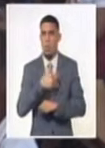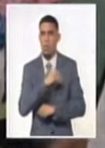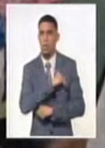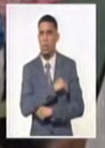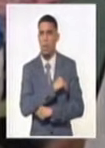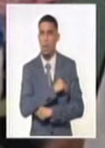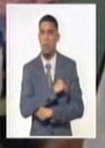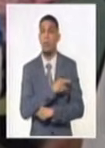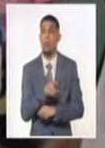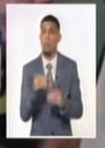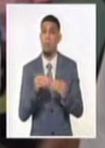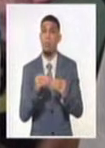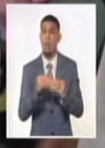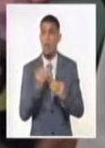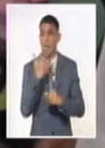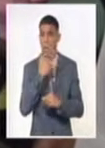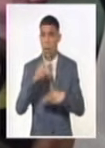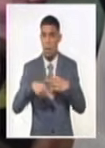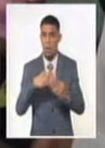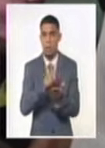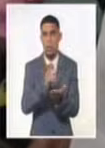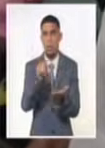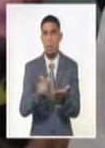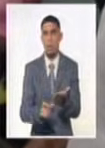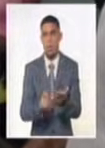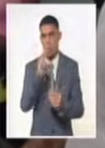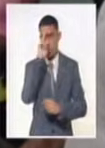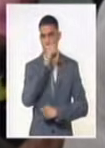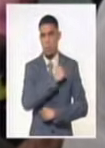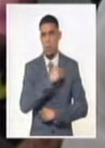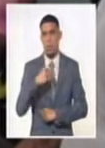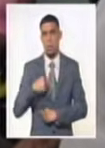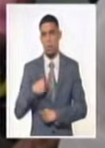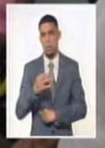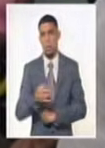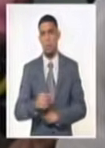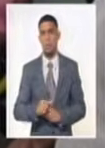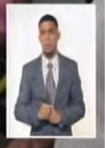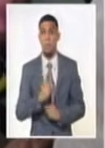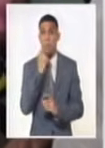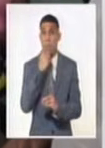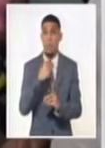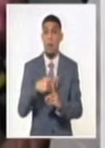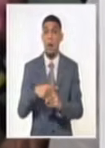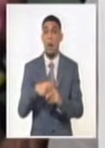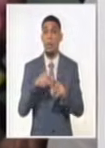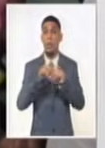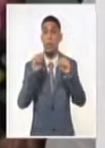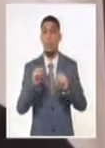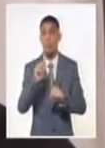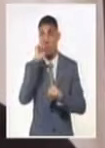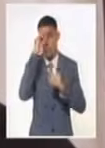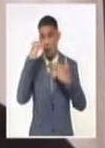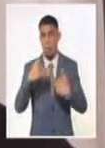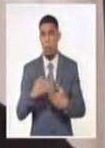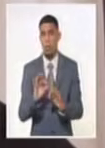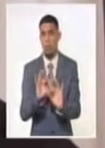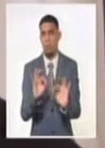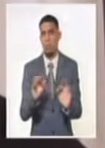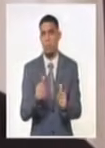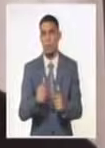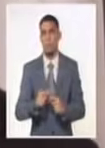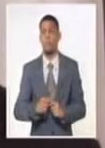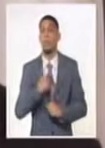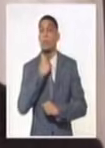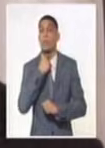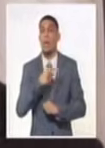curso escolar lo estamos llevando también para sostener y mantener también el sistema de salud como corresponde. Y en el caso de los residentes,